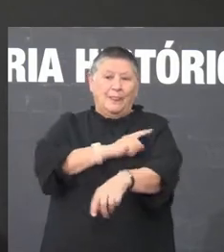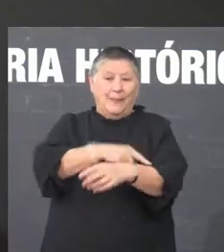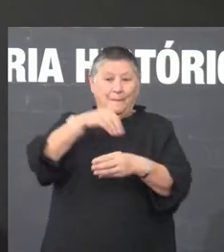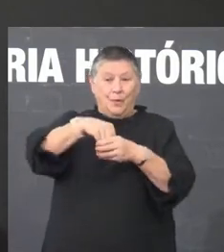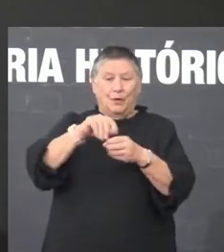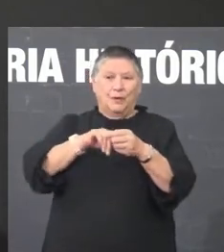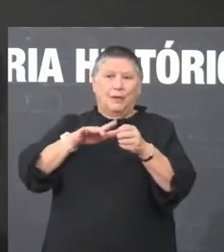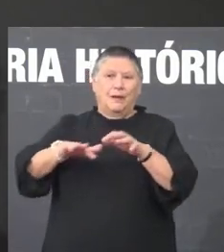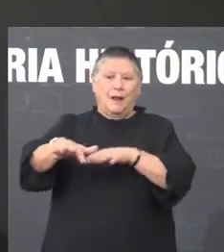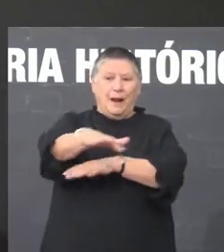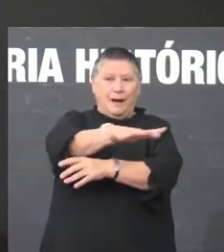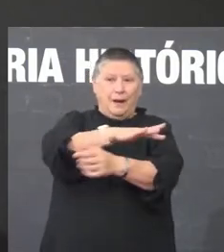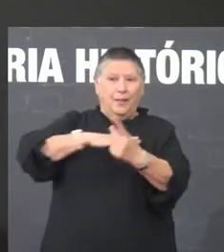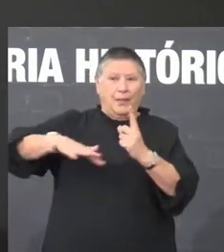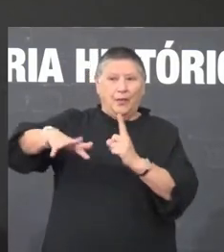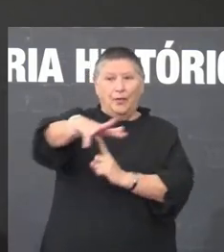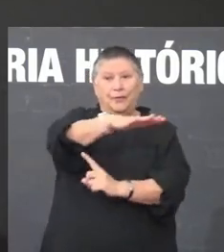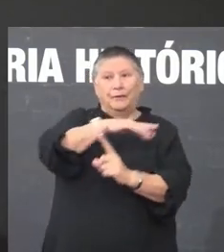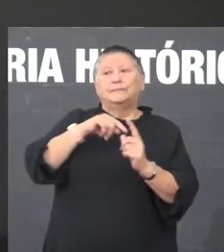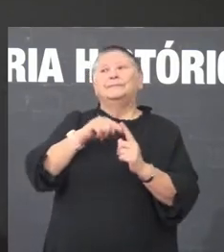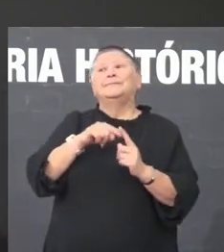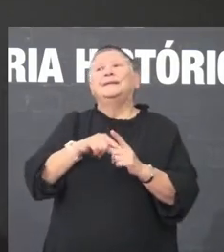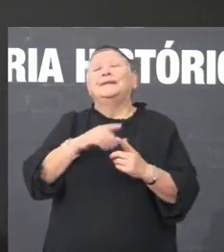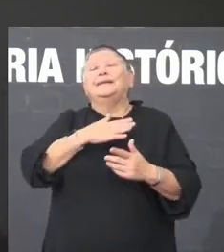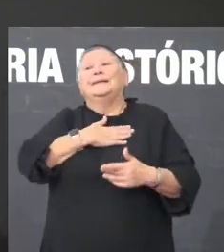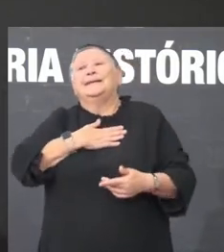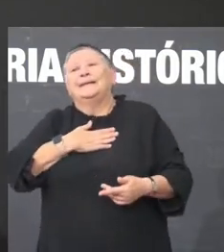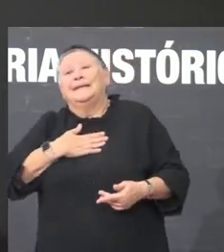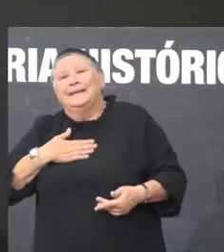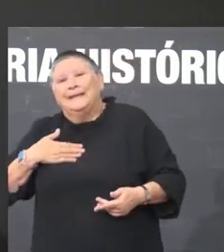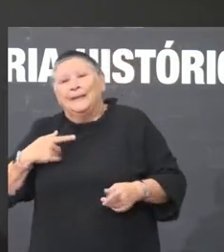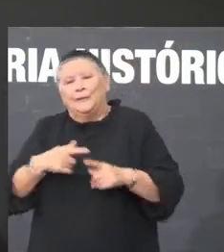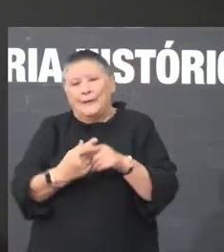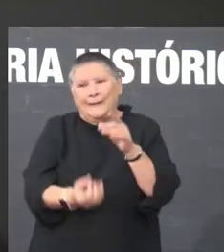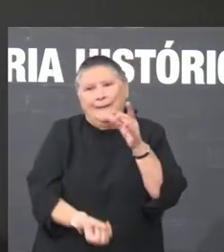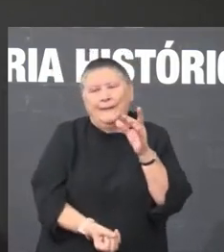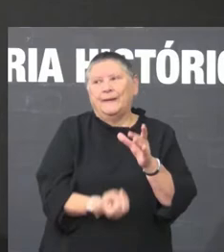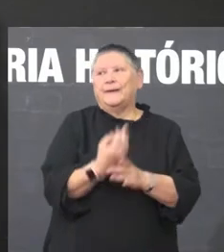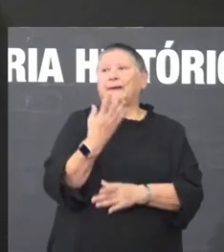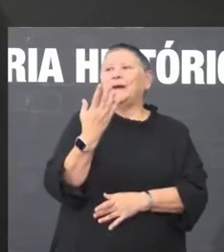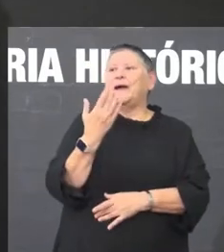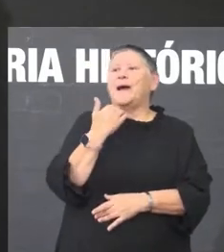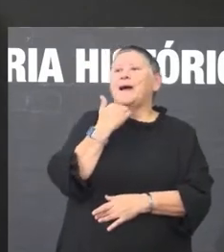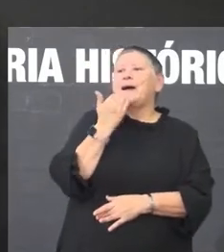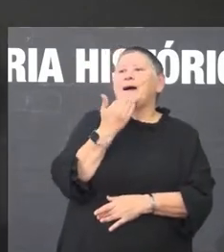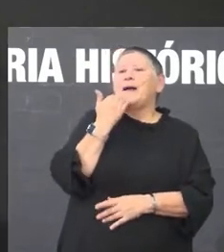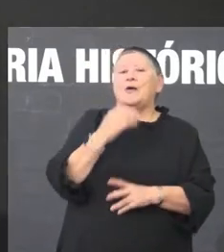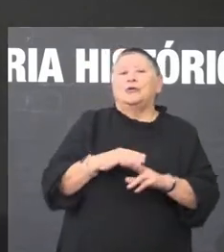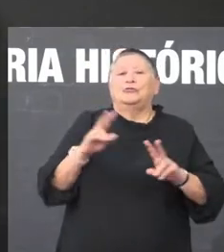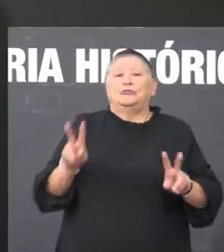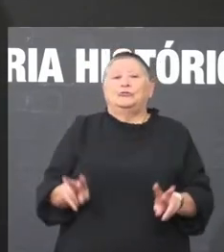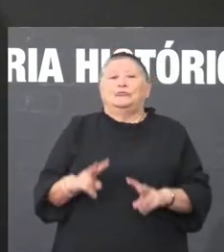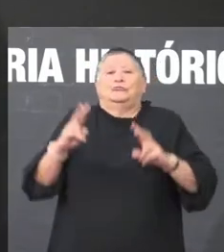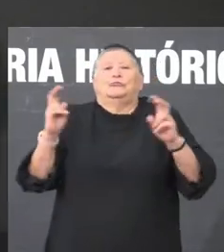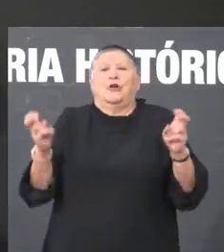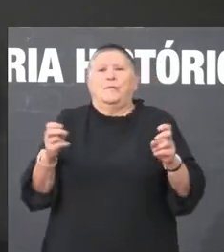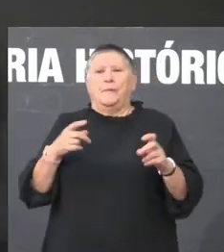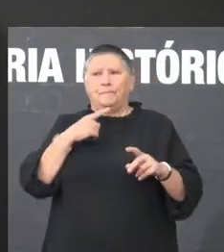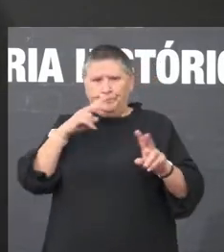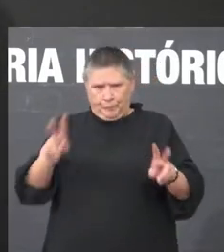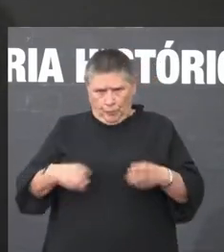Y a través de eso, bueno, intentan crear algo, yo diría que ex novo no para